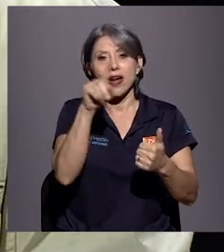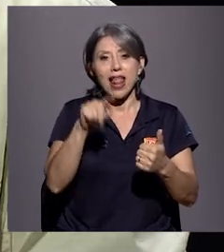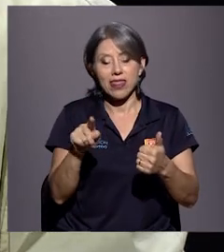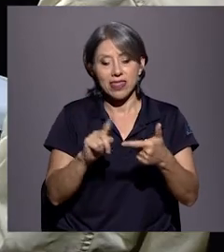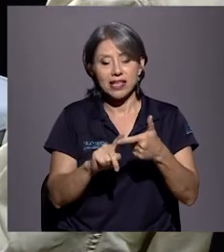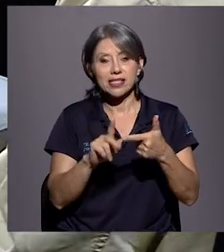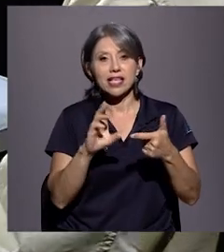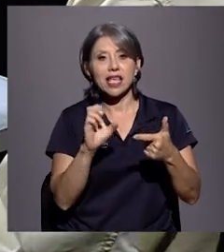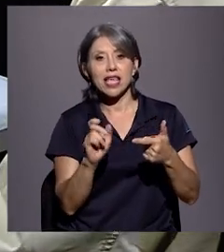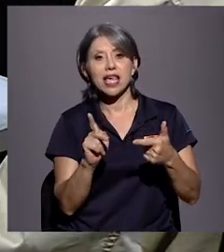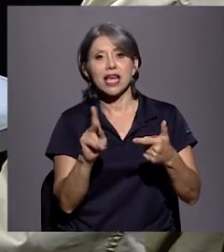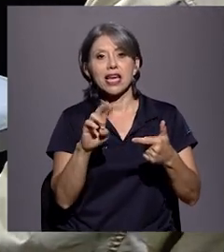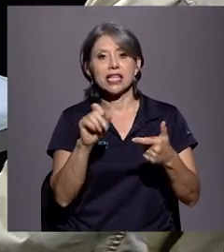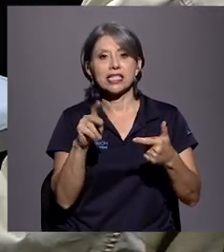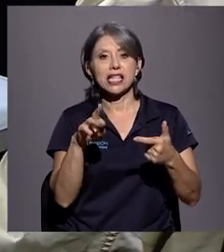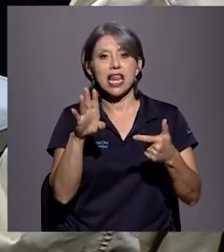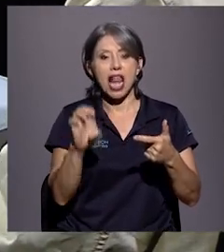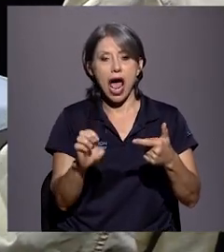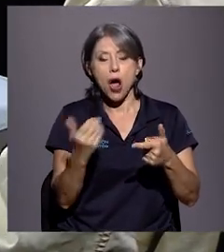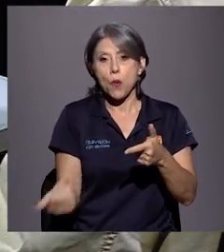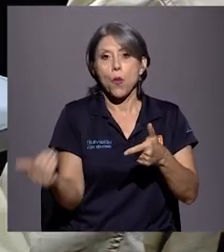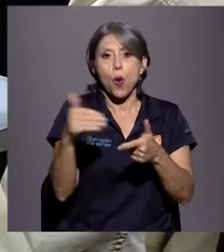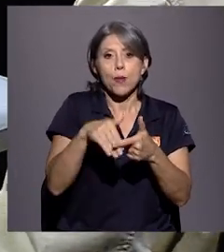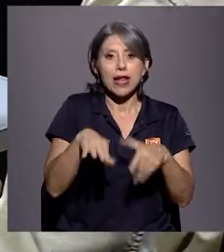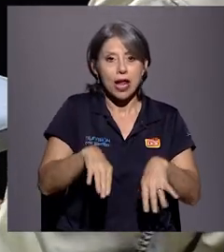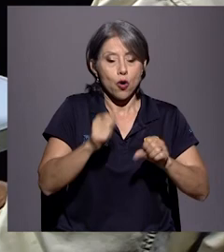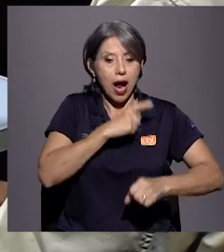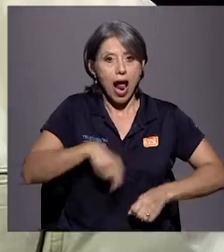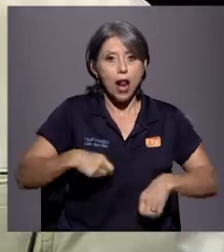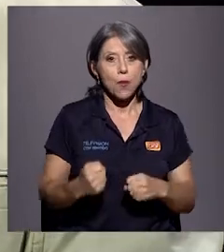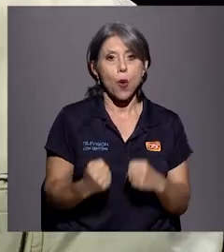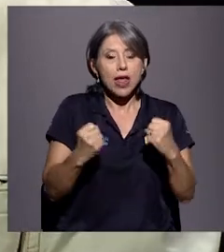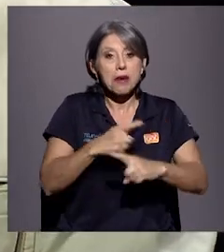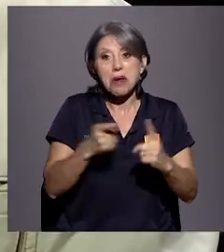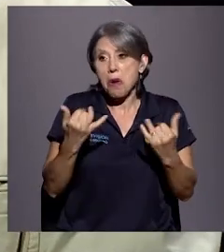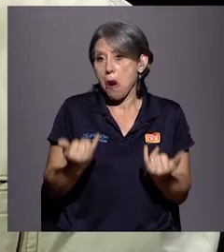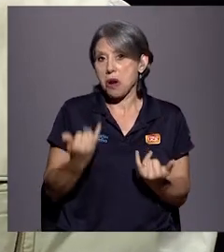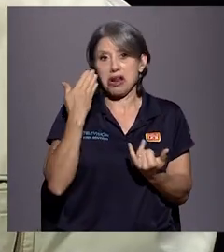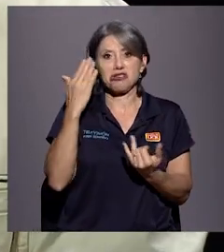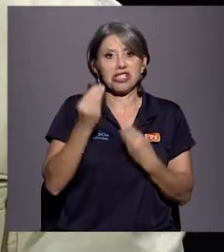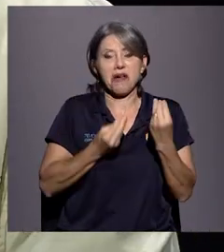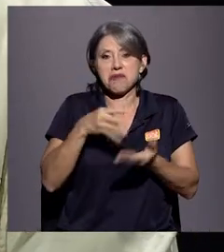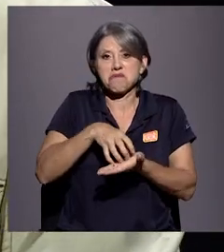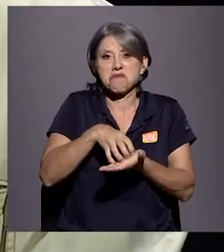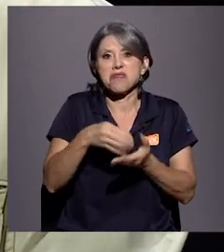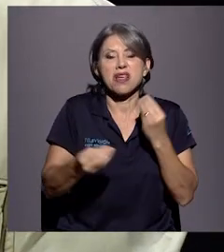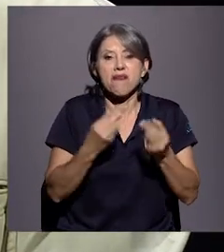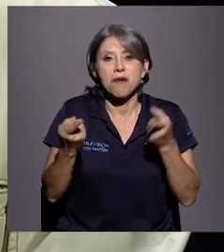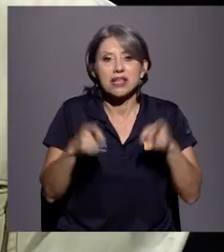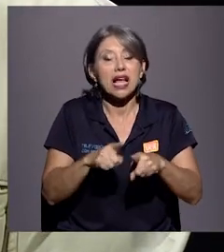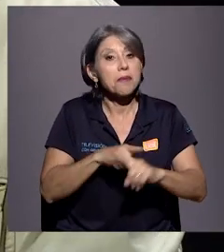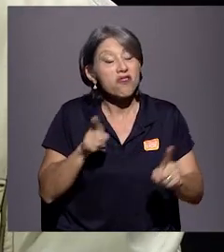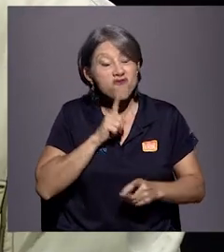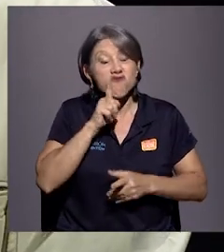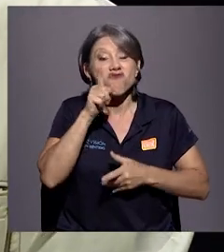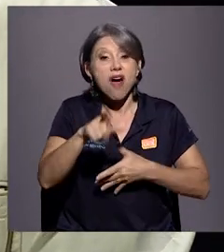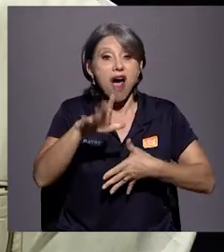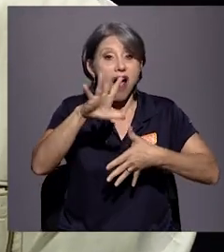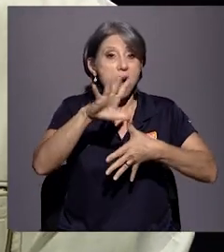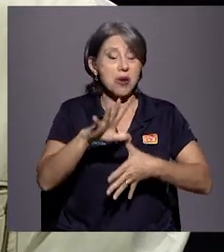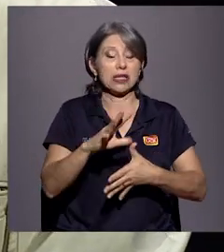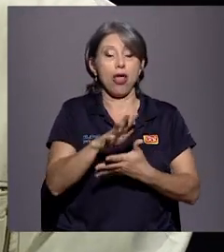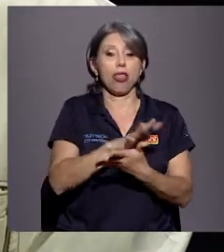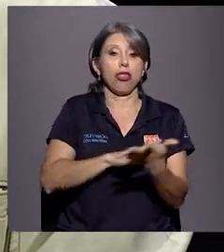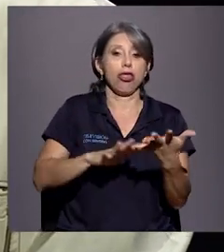poder, todavía incierto lo que van a hacer, pero de todas maneras es un continente muy, muy perturbado